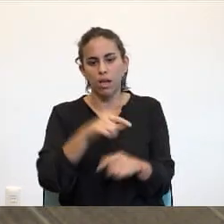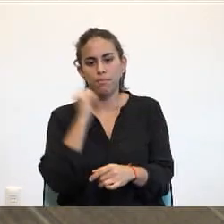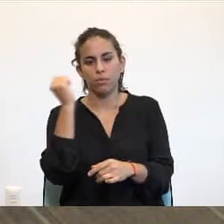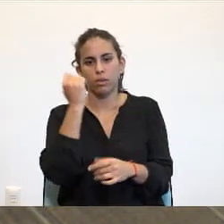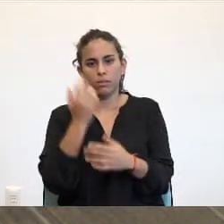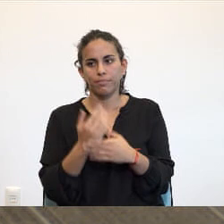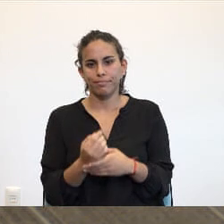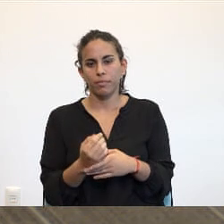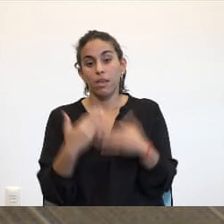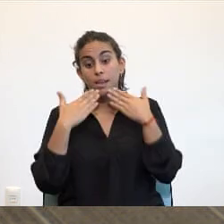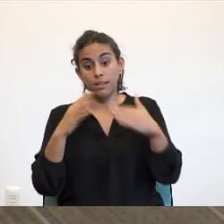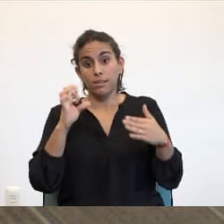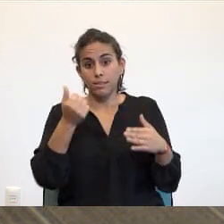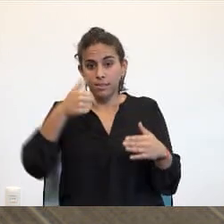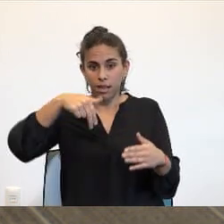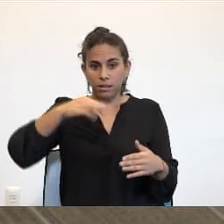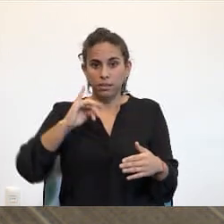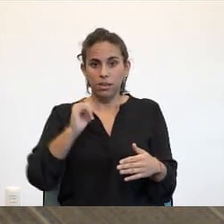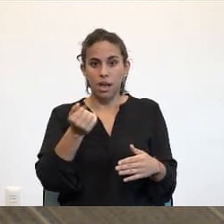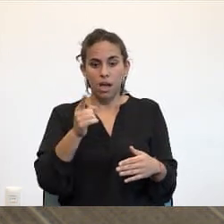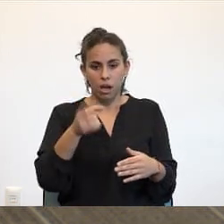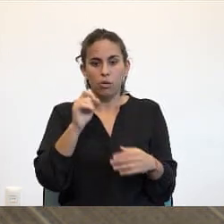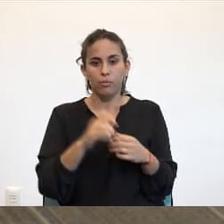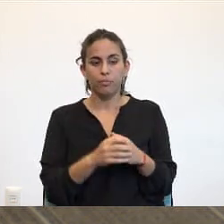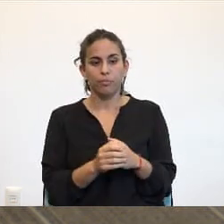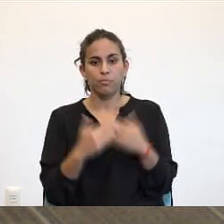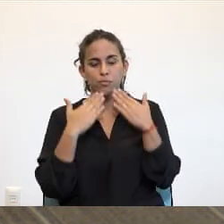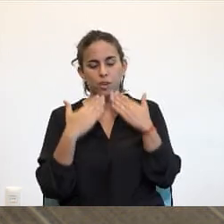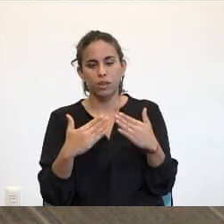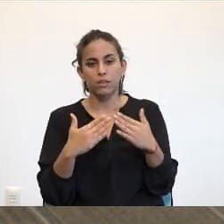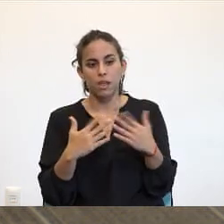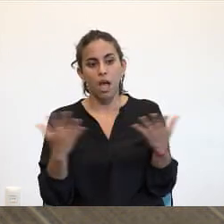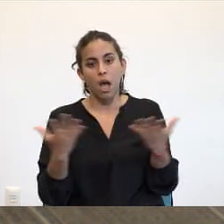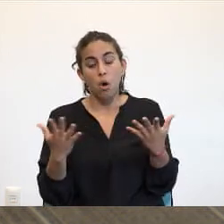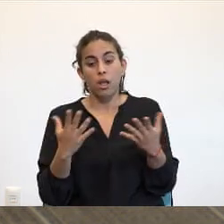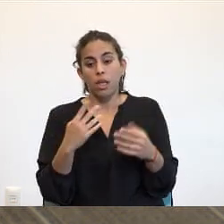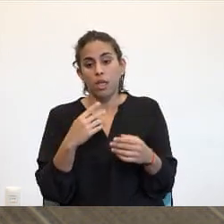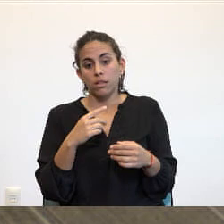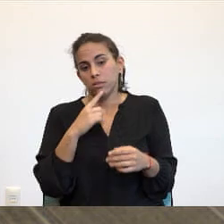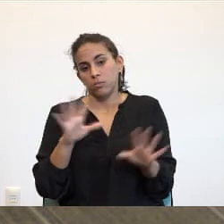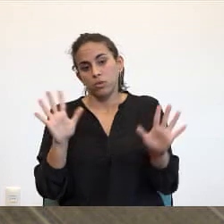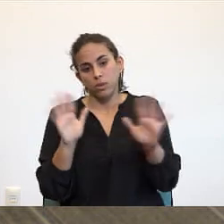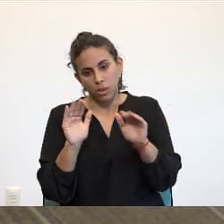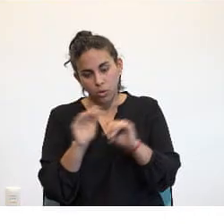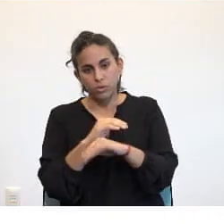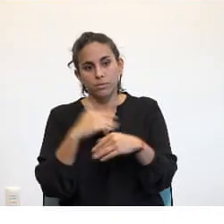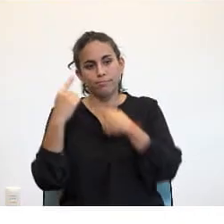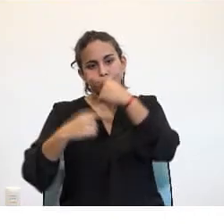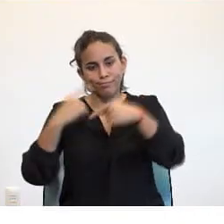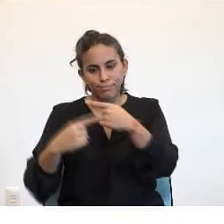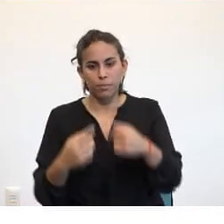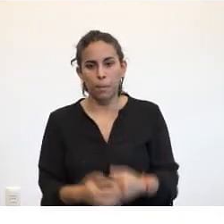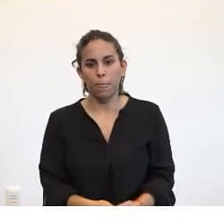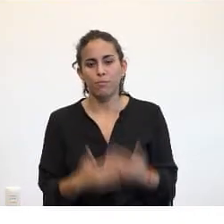o nuestra ciudad, dejáramos de lado ya esa intensa búsqueda de lo